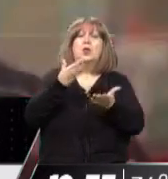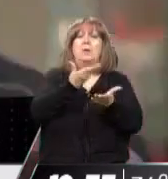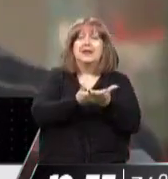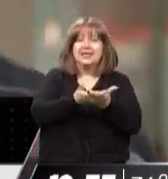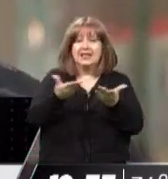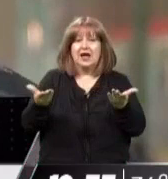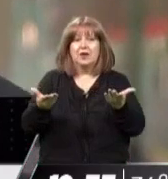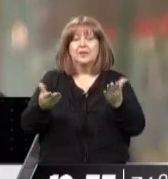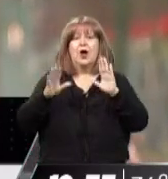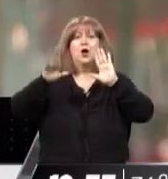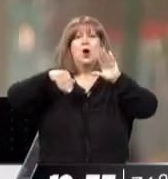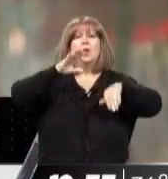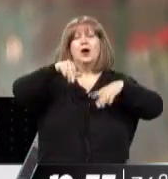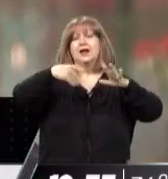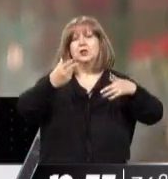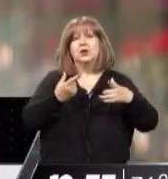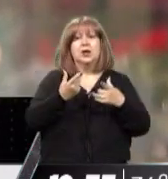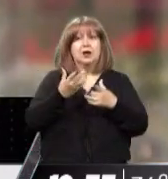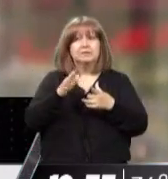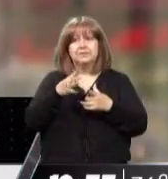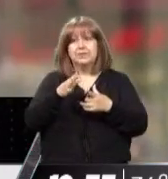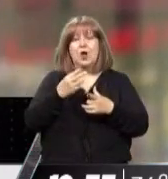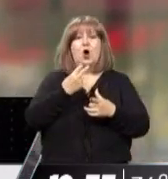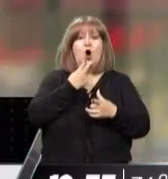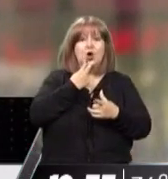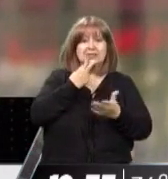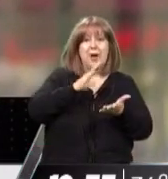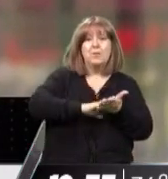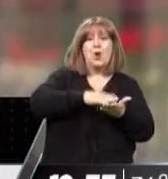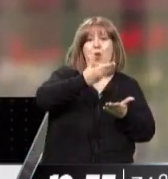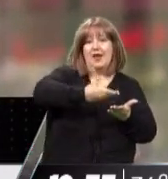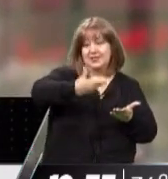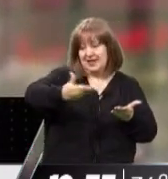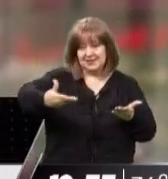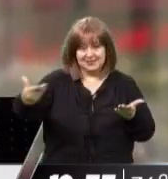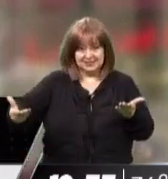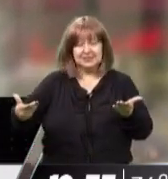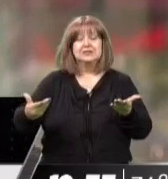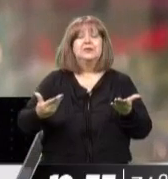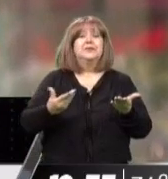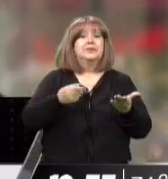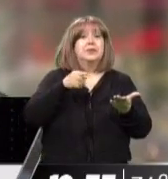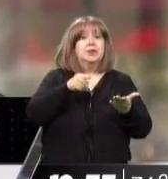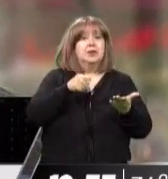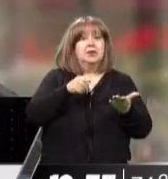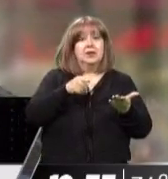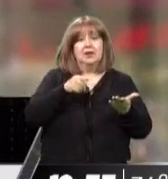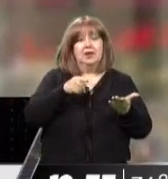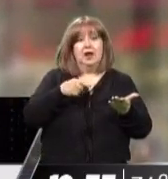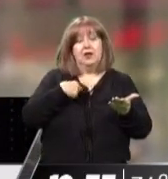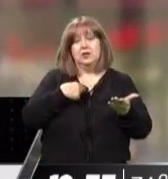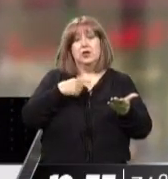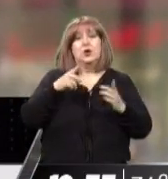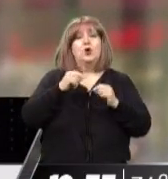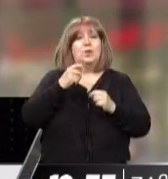La convocatoria nos comunicaron que fueron 11 propuestas las que se presentaron. Y bueno, nosotros fuimos